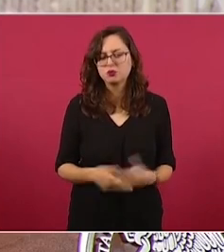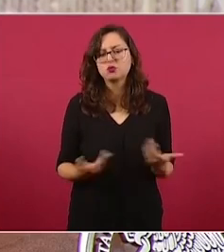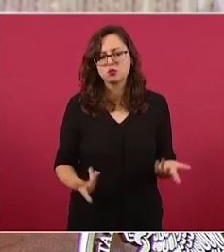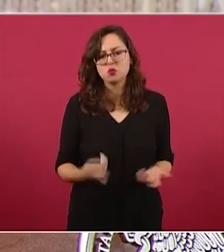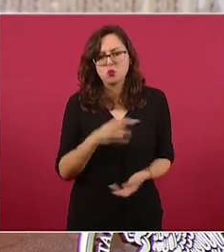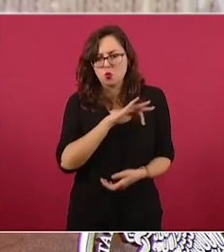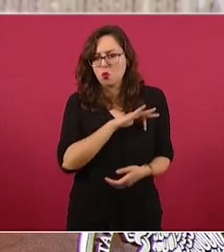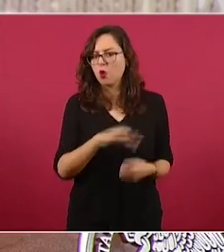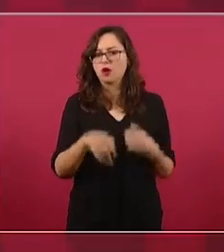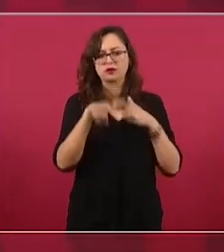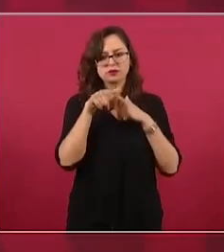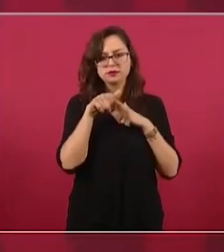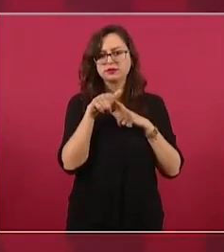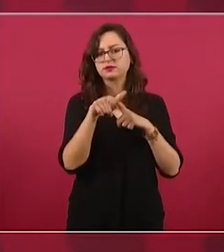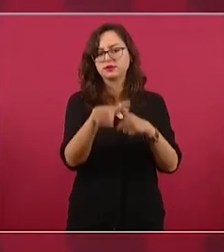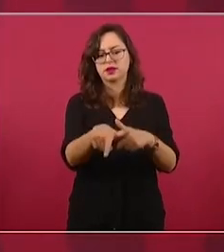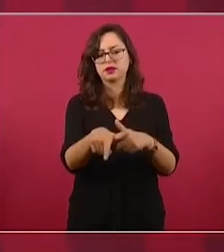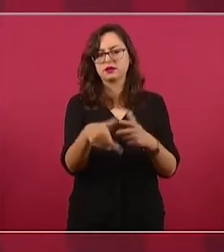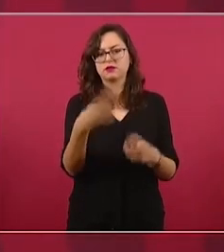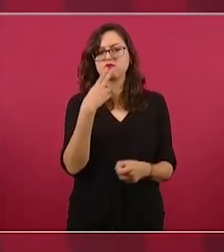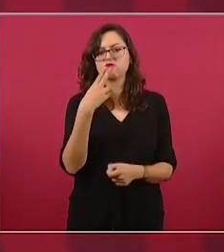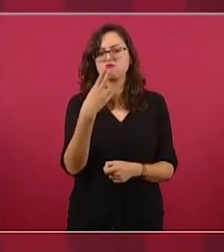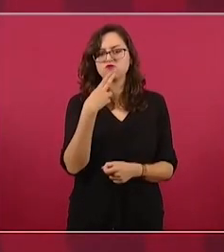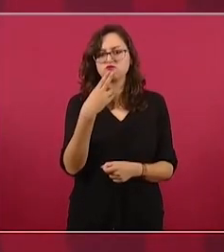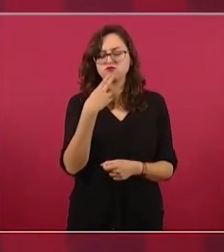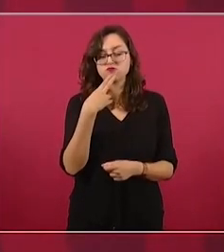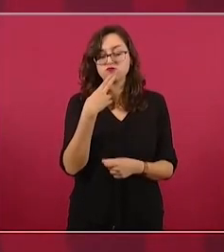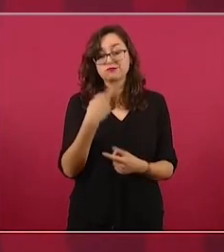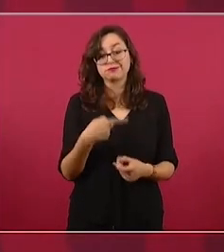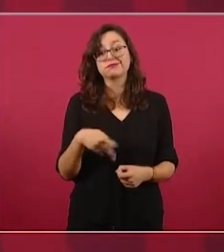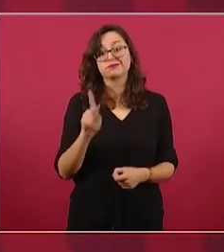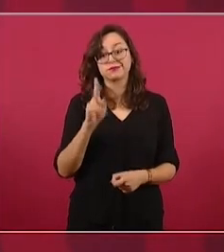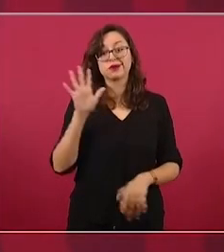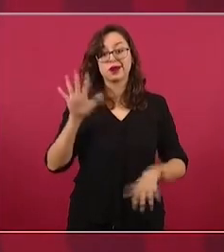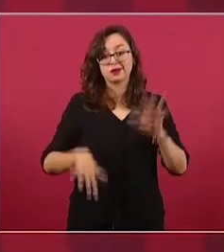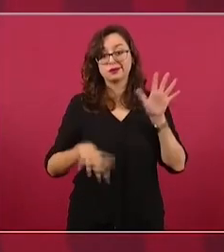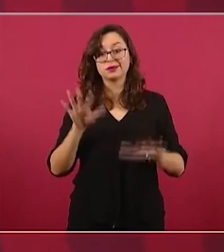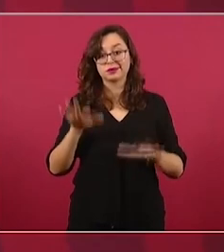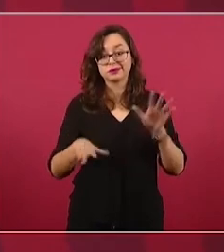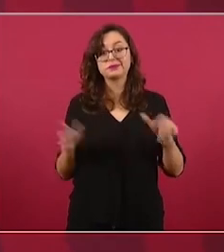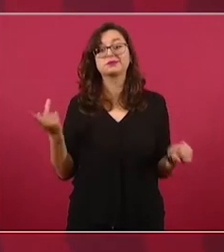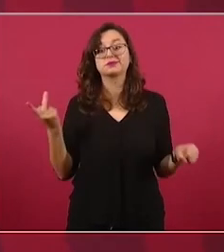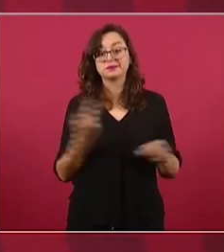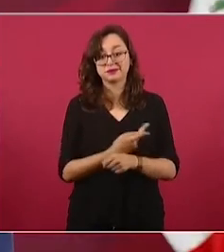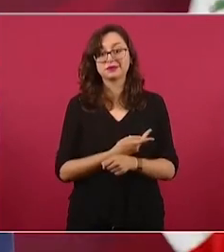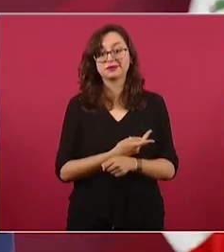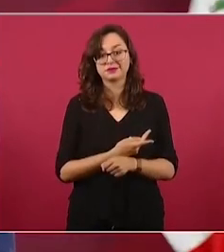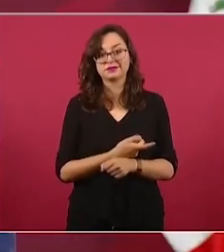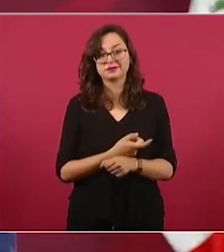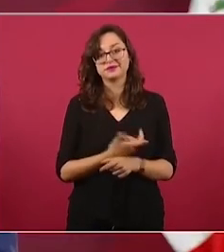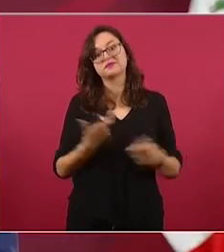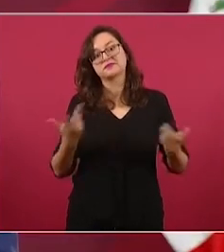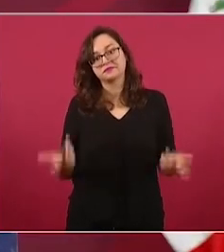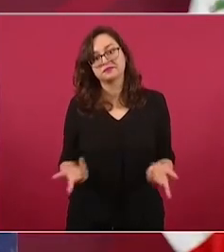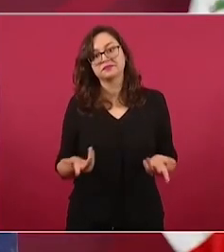pueden ser de mucha utilidad, pero suele pasar que cuando se dan